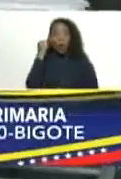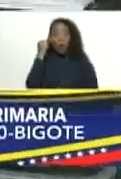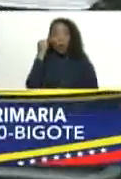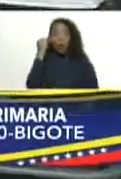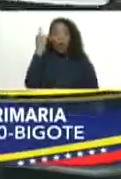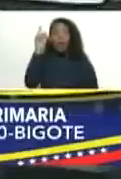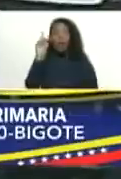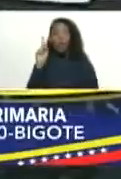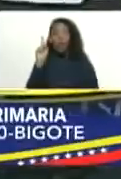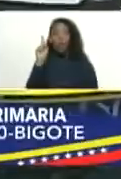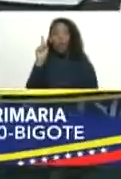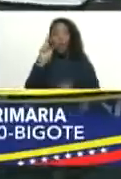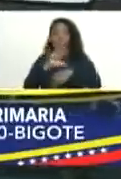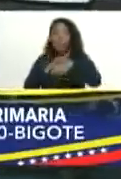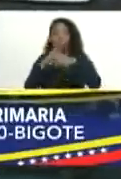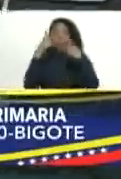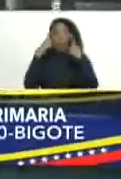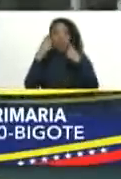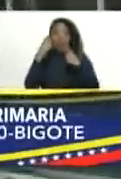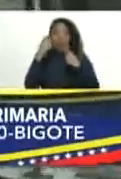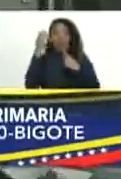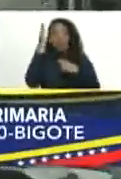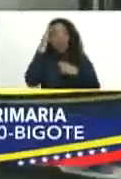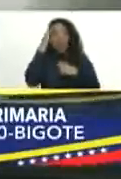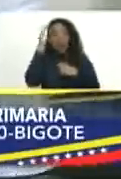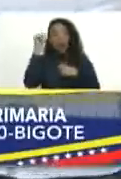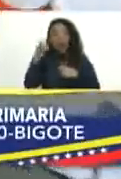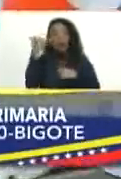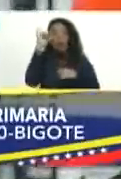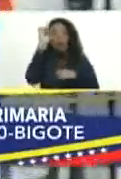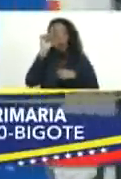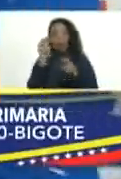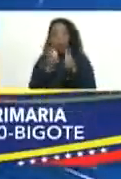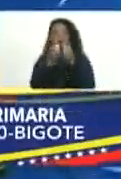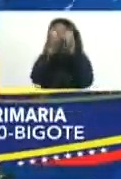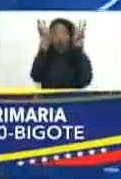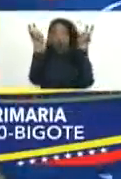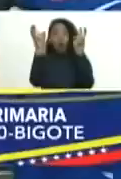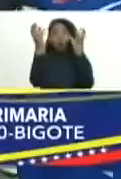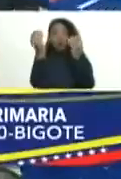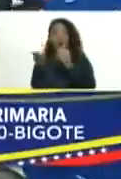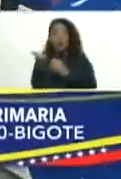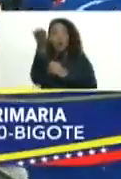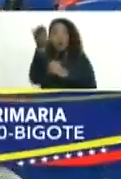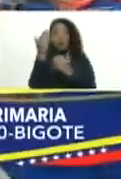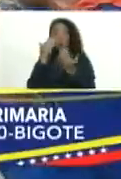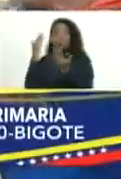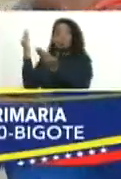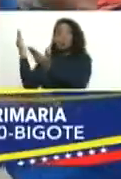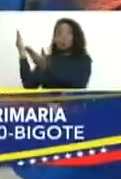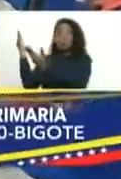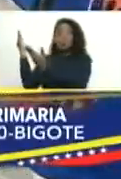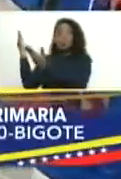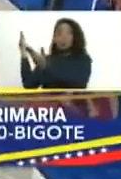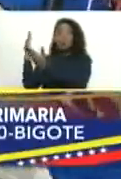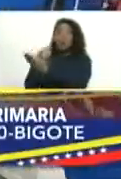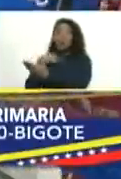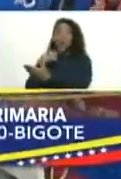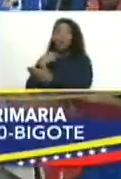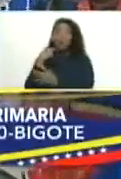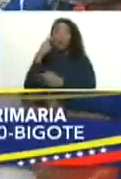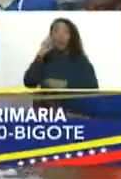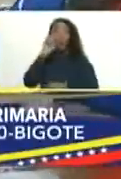médico especialista. Aquí tenemos la parte ginecológica, muy importante, presidente, fíjese, de color rosado.